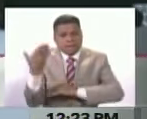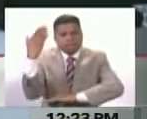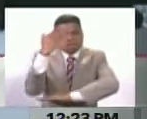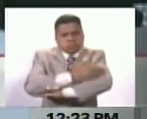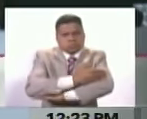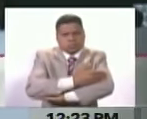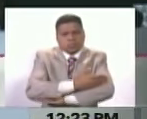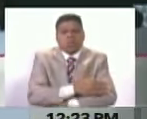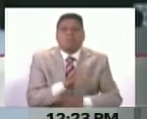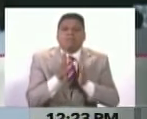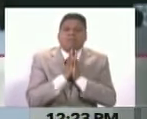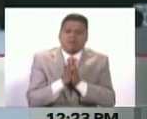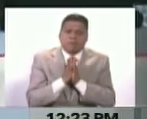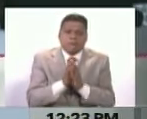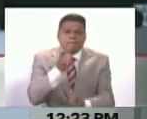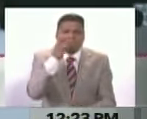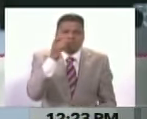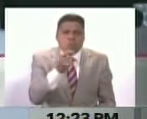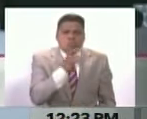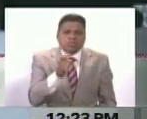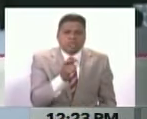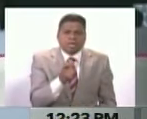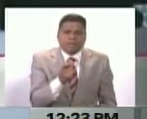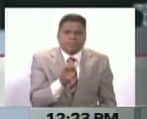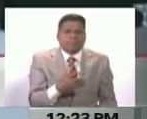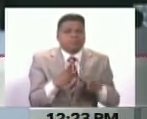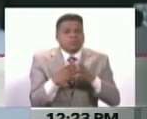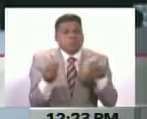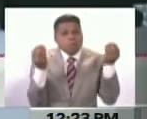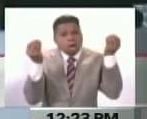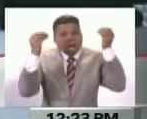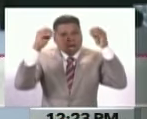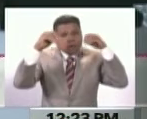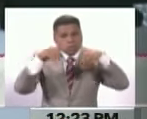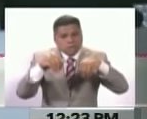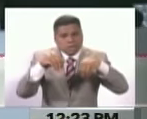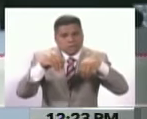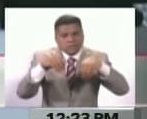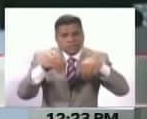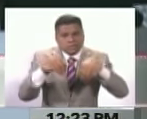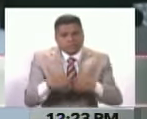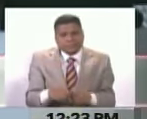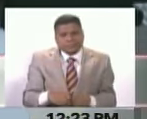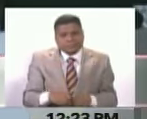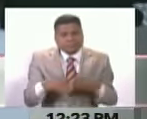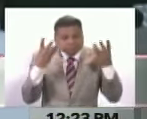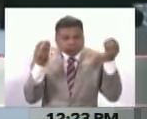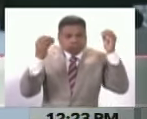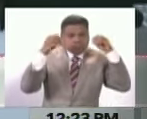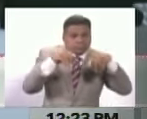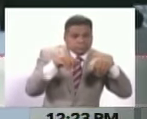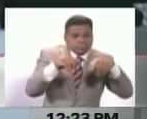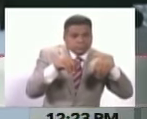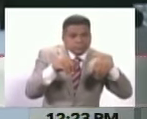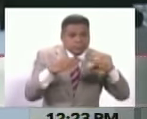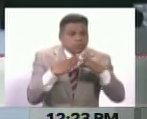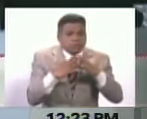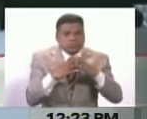Busquemos los sitiales de acuerdos, de concordancia,